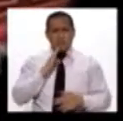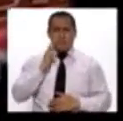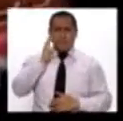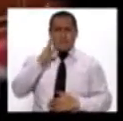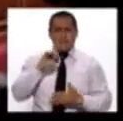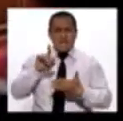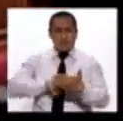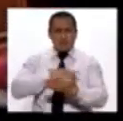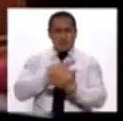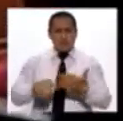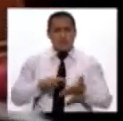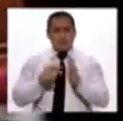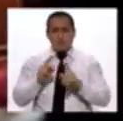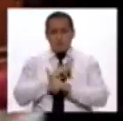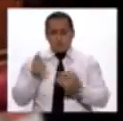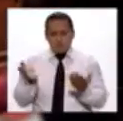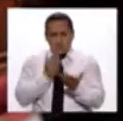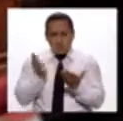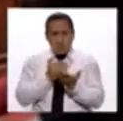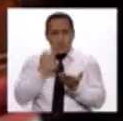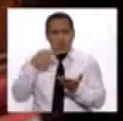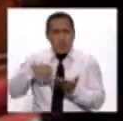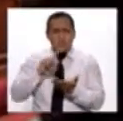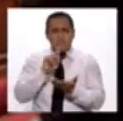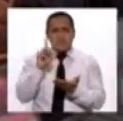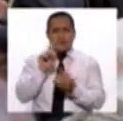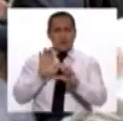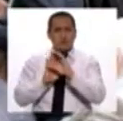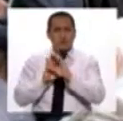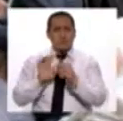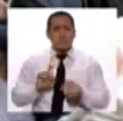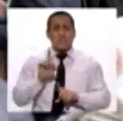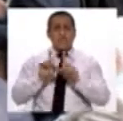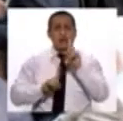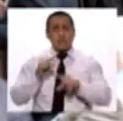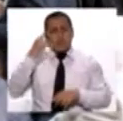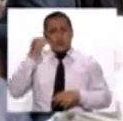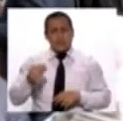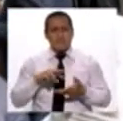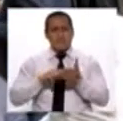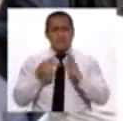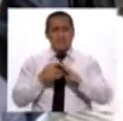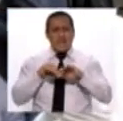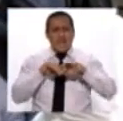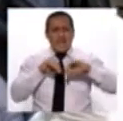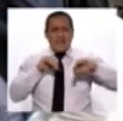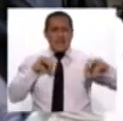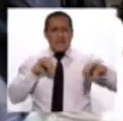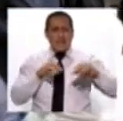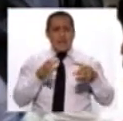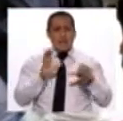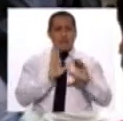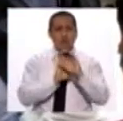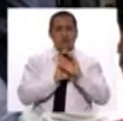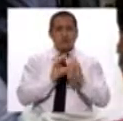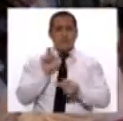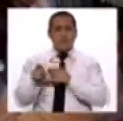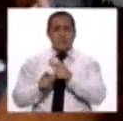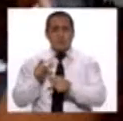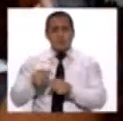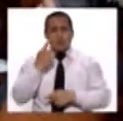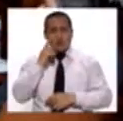disposición no se encuentra prevista en la Constitución y otros que esta medida aleja precisamente a la constitución de